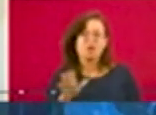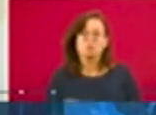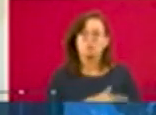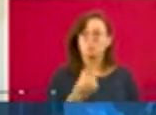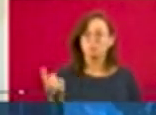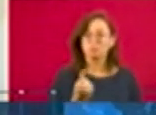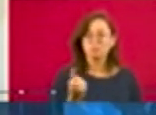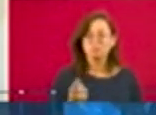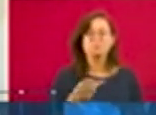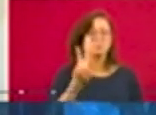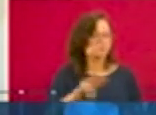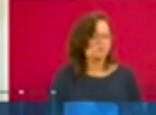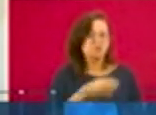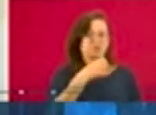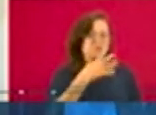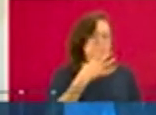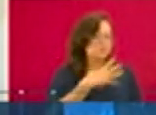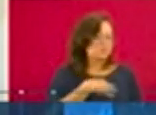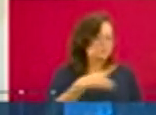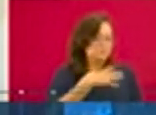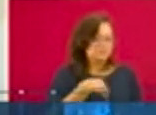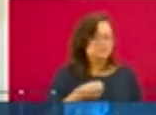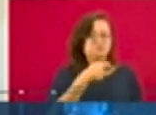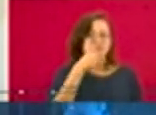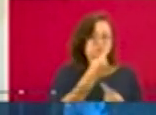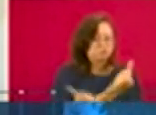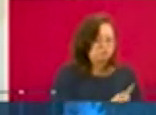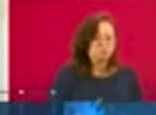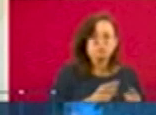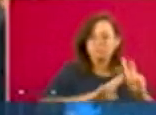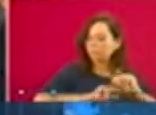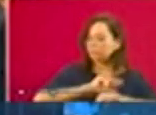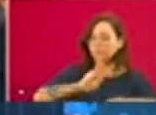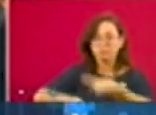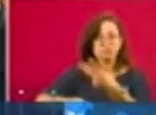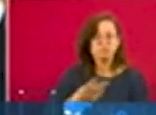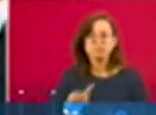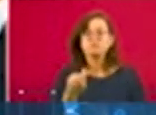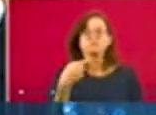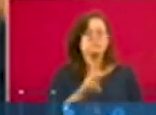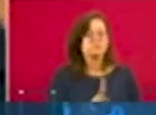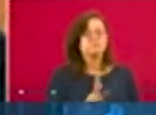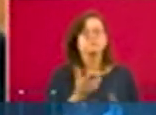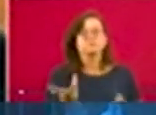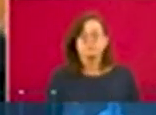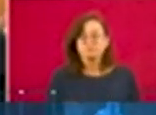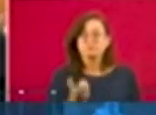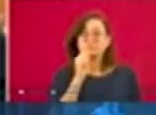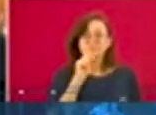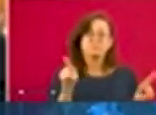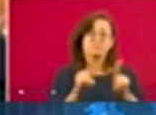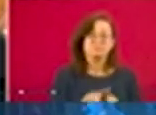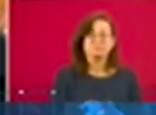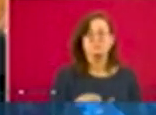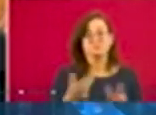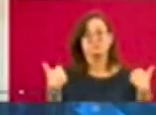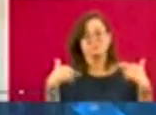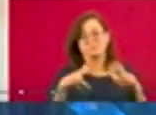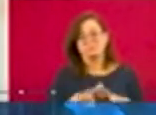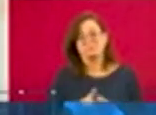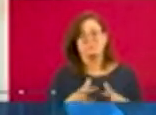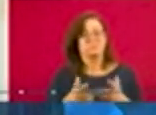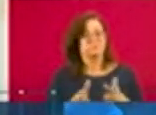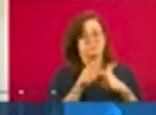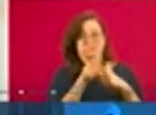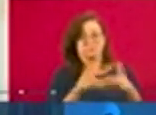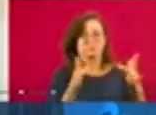puedes volver a consultar más adelante. Si algún pero está marcado en esas, en las televisoras de paga, por